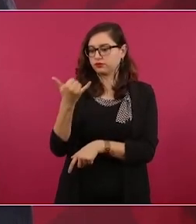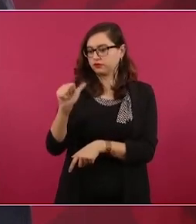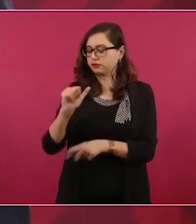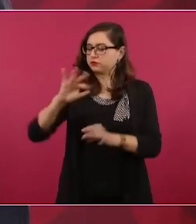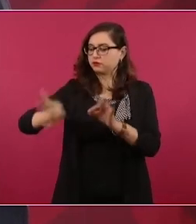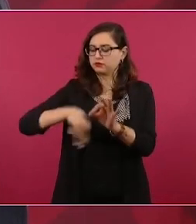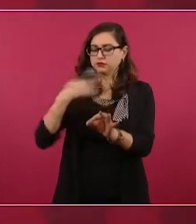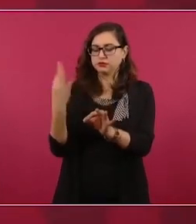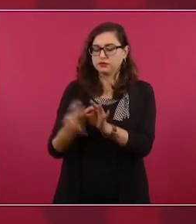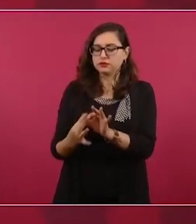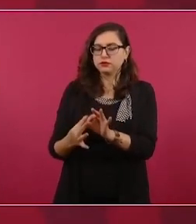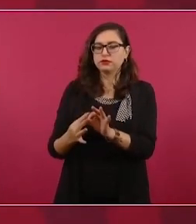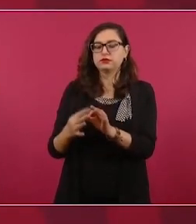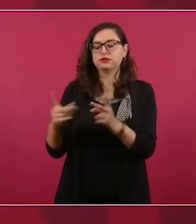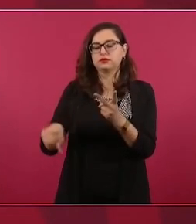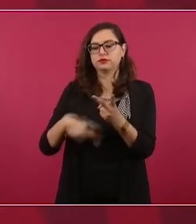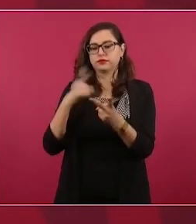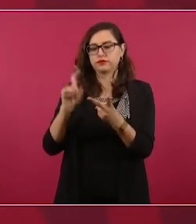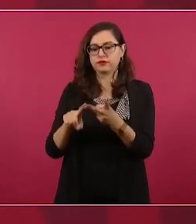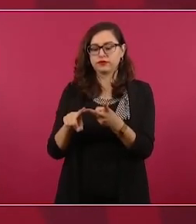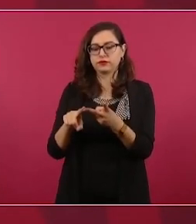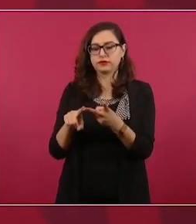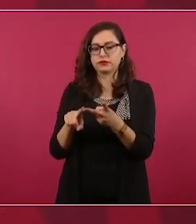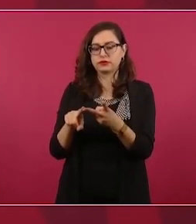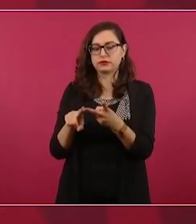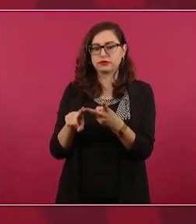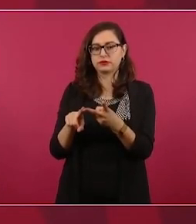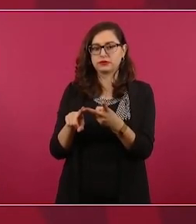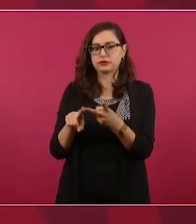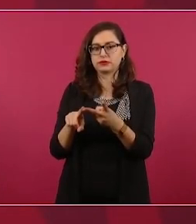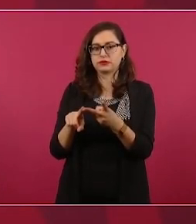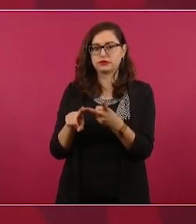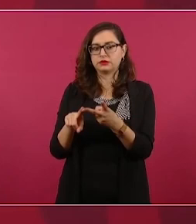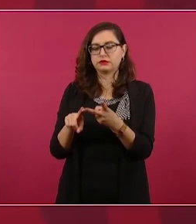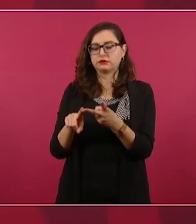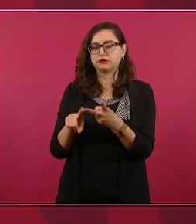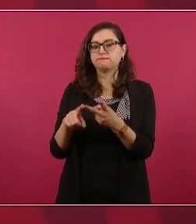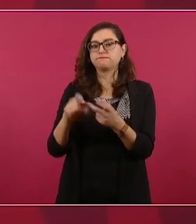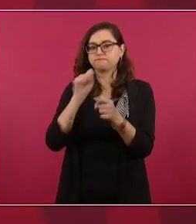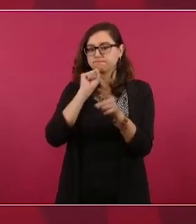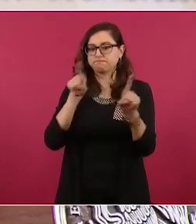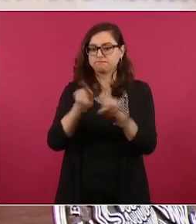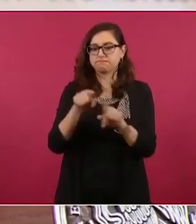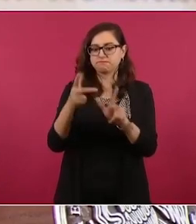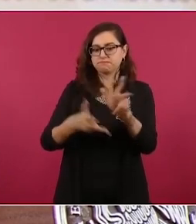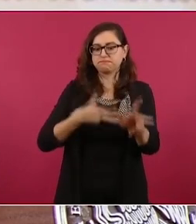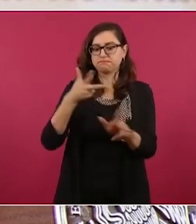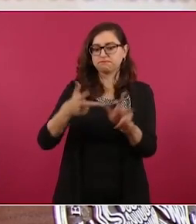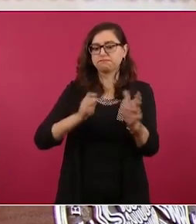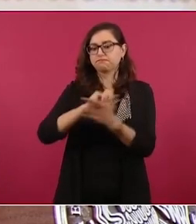presupuesto para terminar los programas del Istmo,